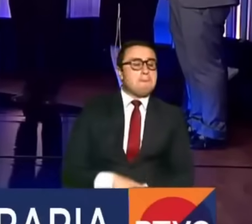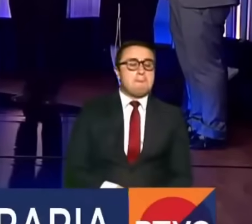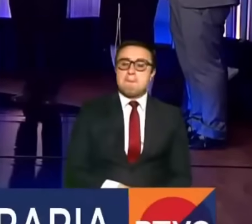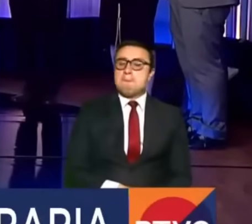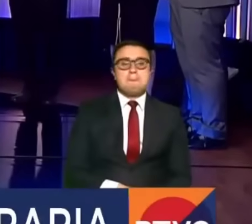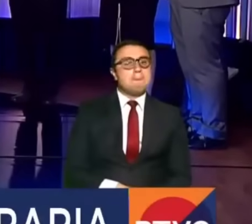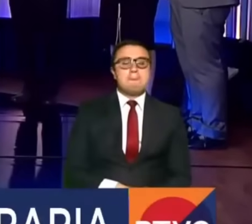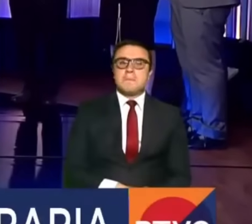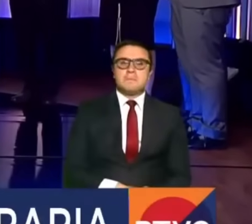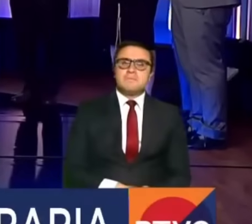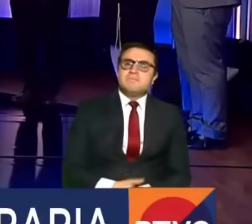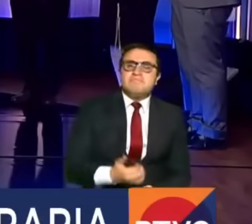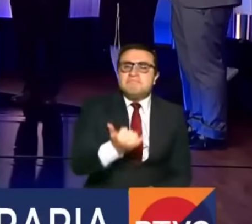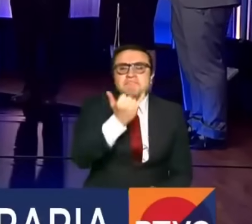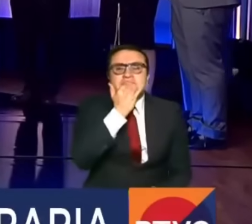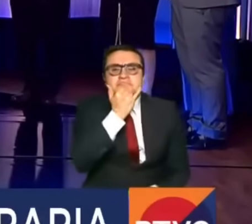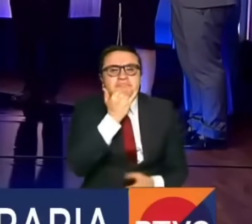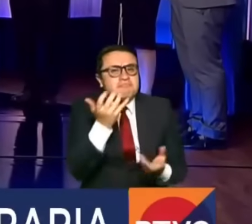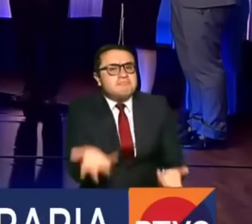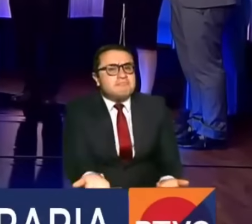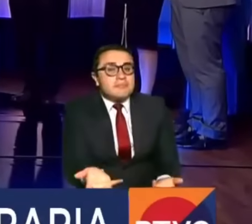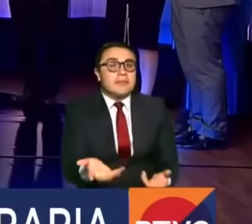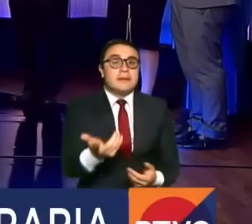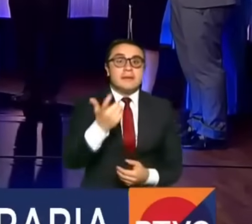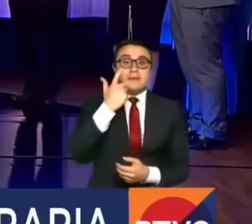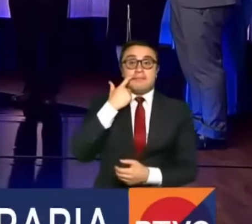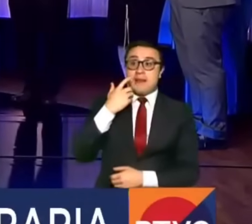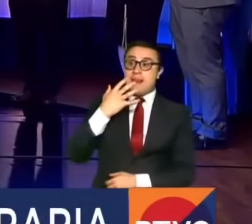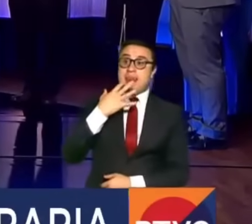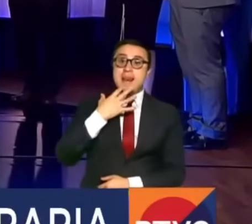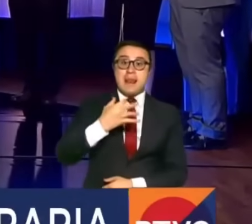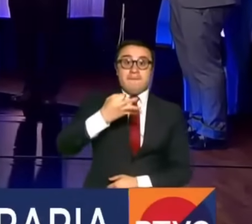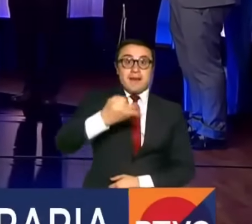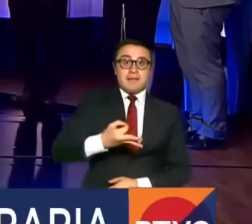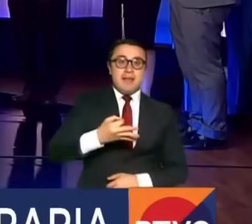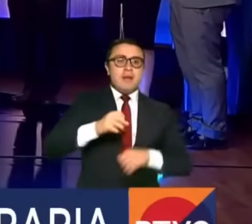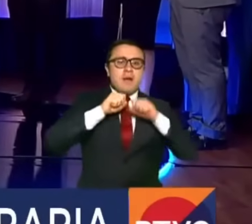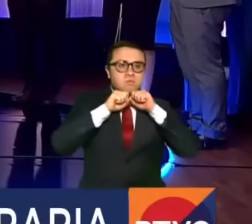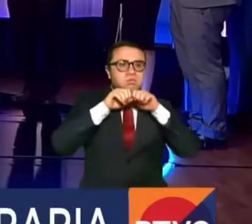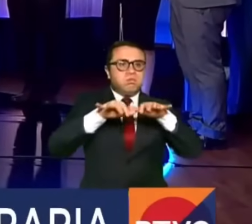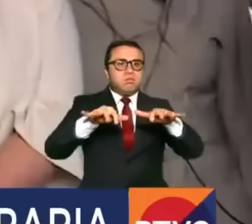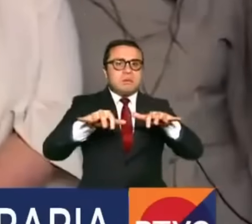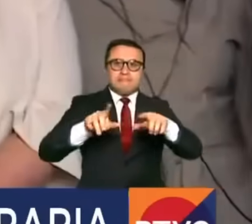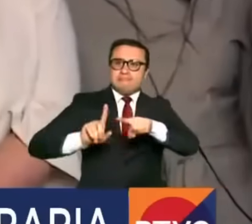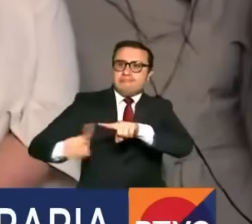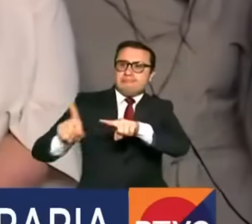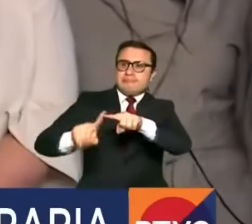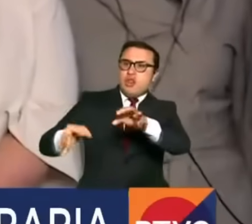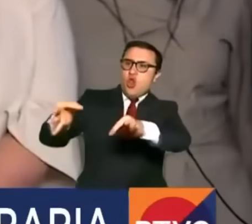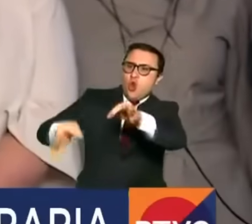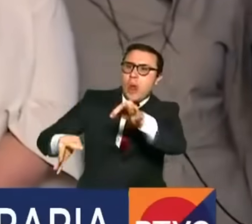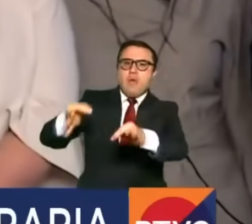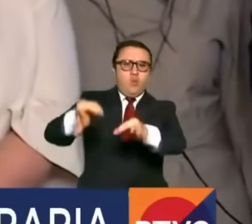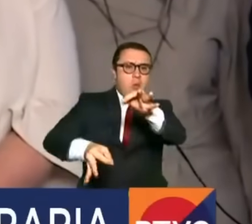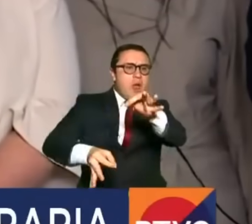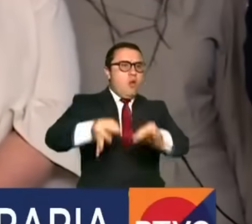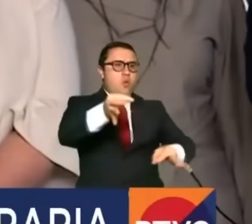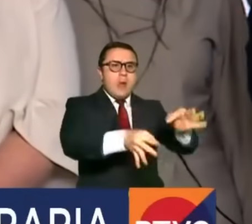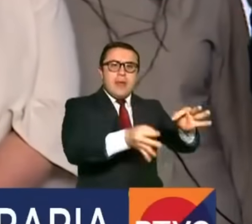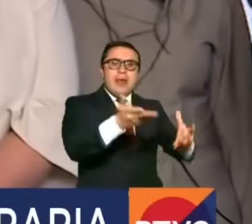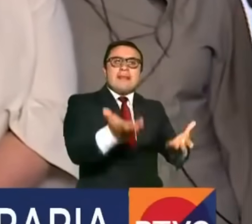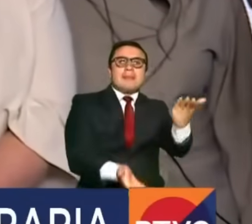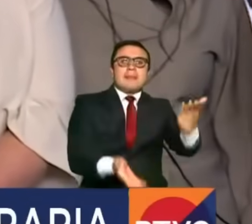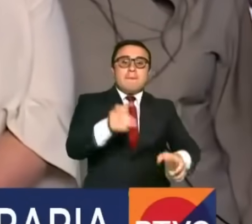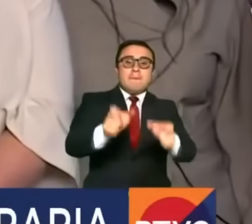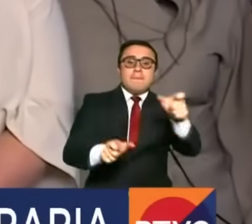que ha existido es que la verdad se fragmentó en diversos tribunales de acuerdo al tipo